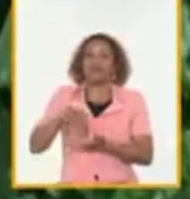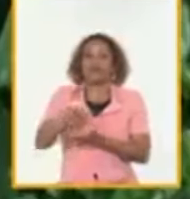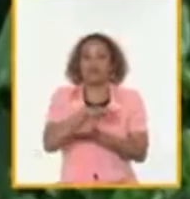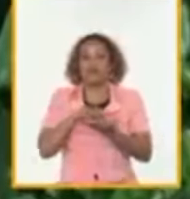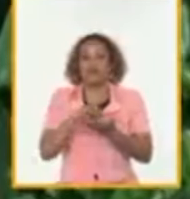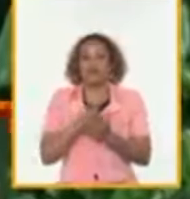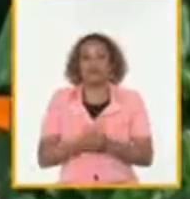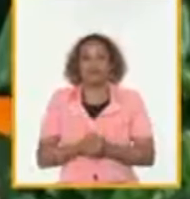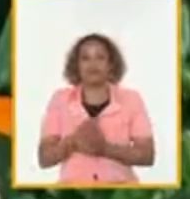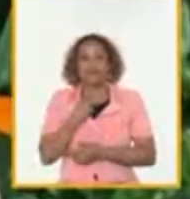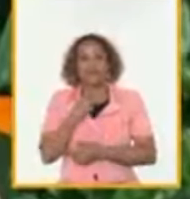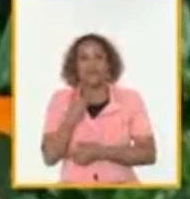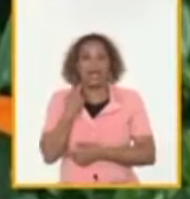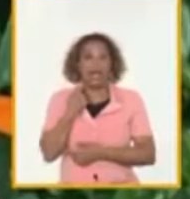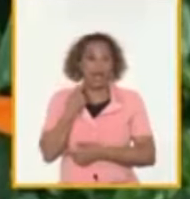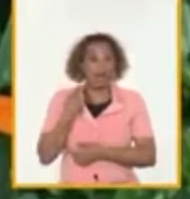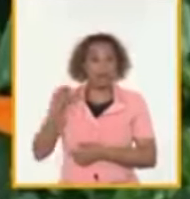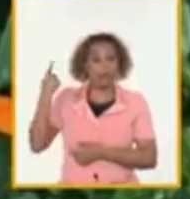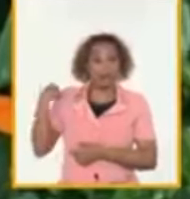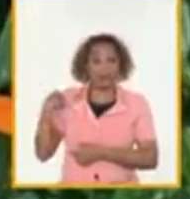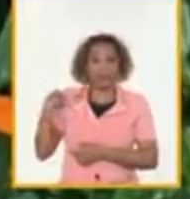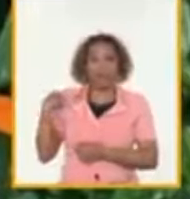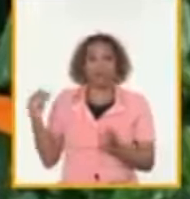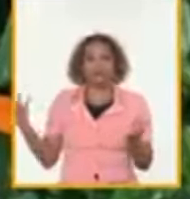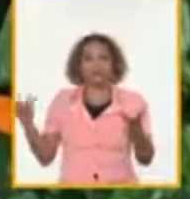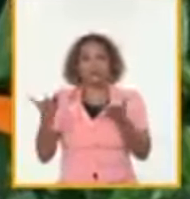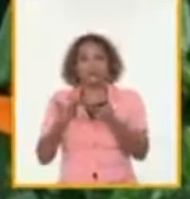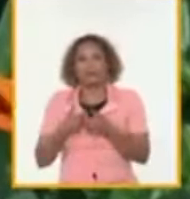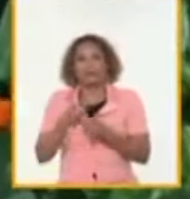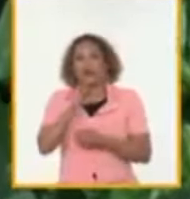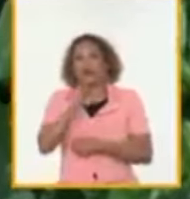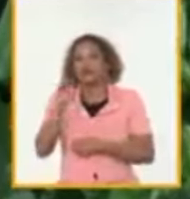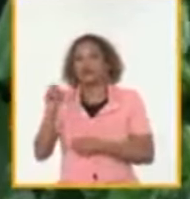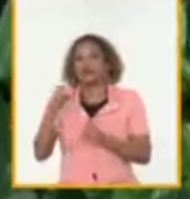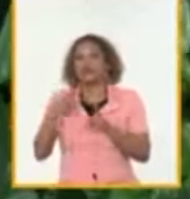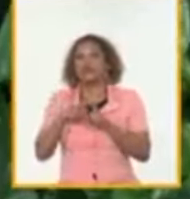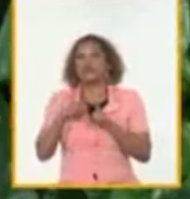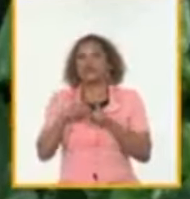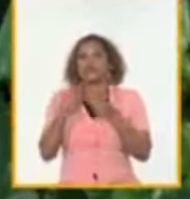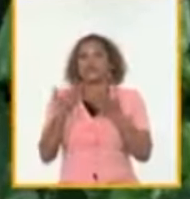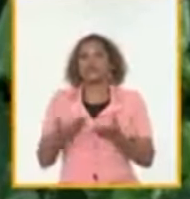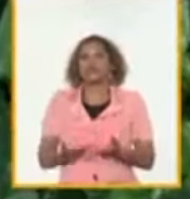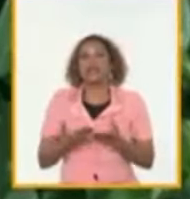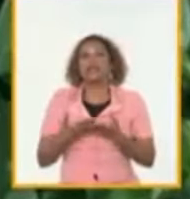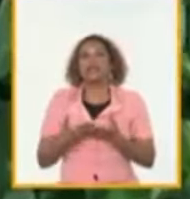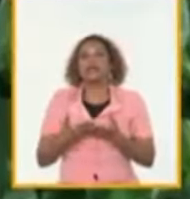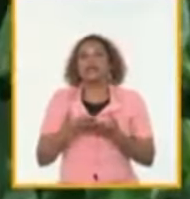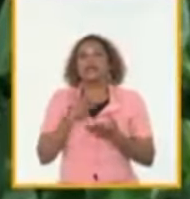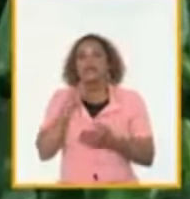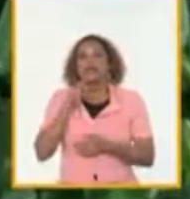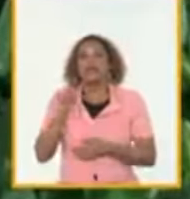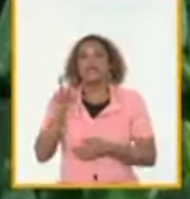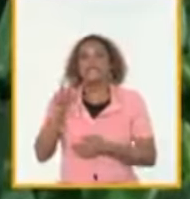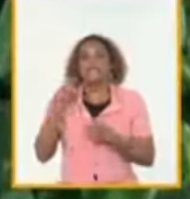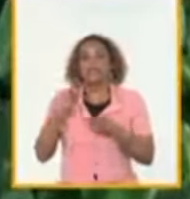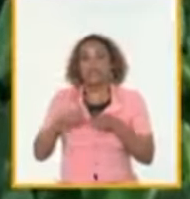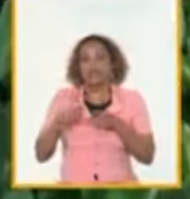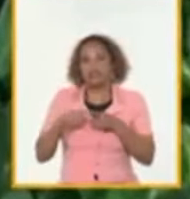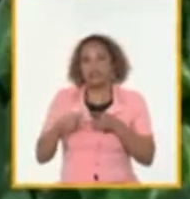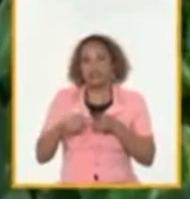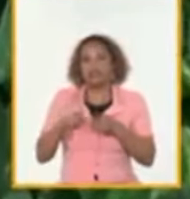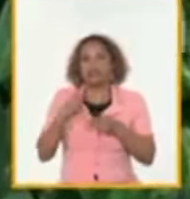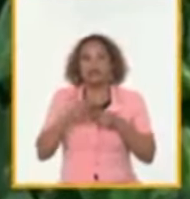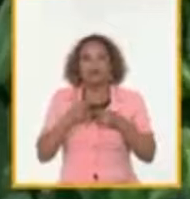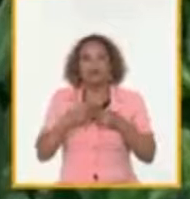pasó cogimos alrededor de 800 quintales de ñame belé que fueron